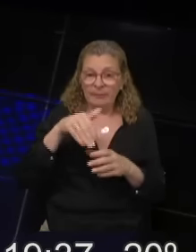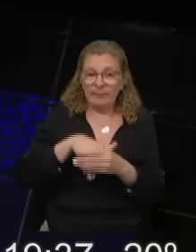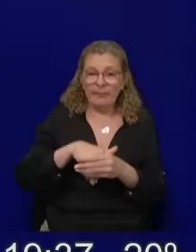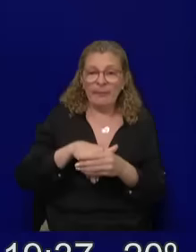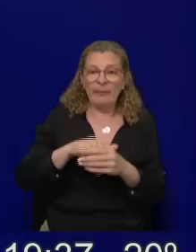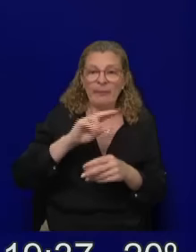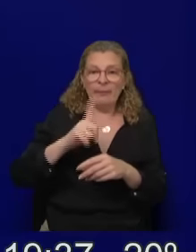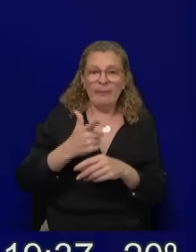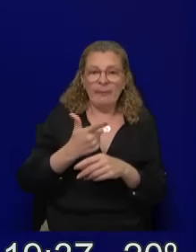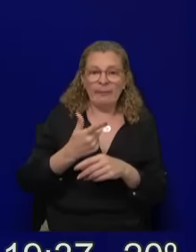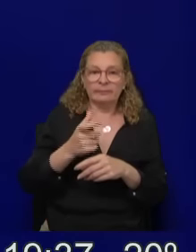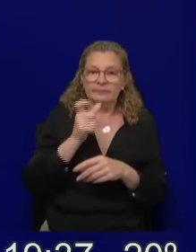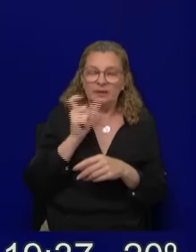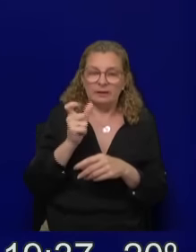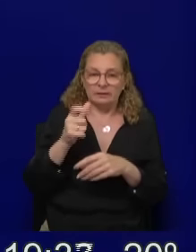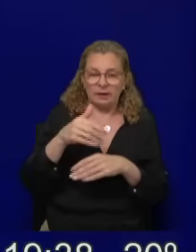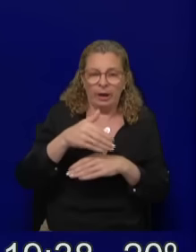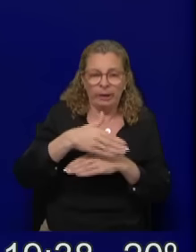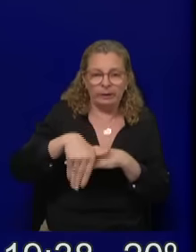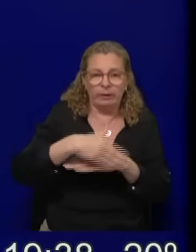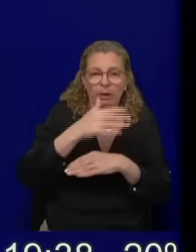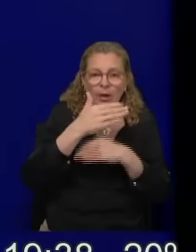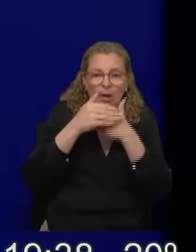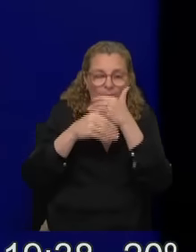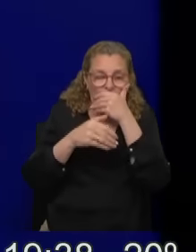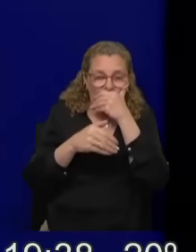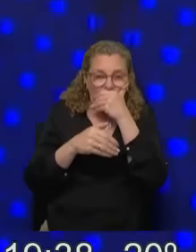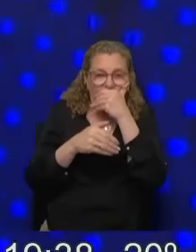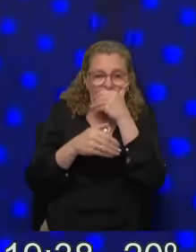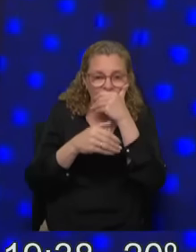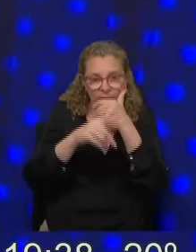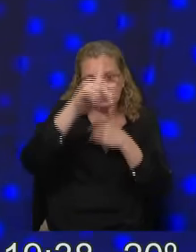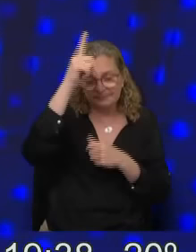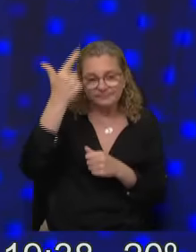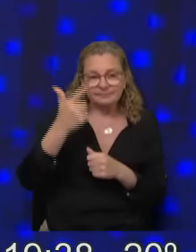no habrá un apellido a la calle dentro de la fórmula. Y lo contábamos en titulares. Fede, mejor pensando con el...